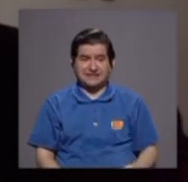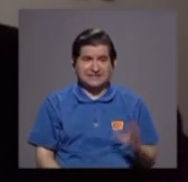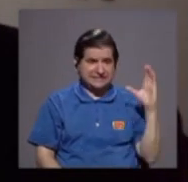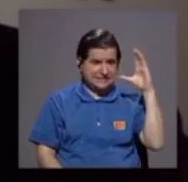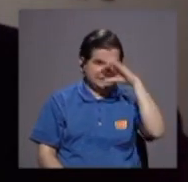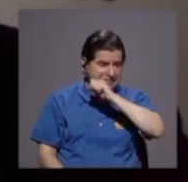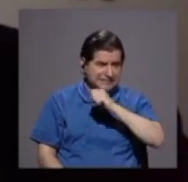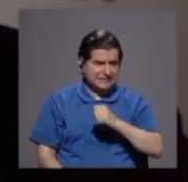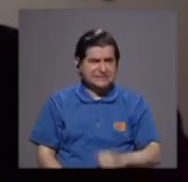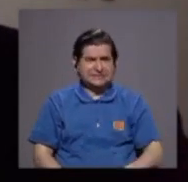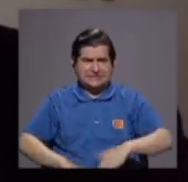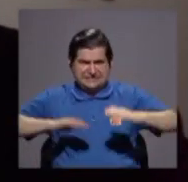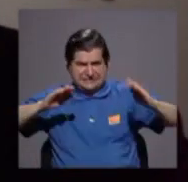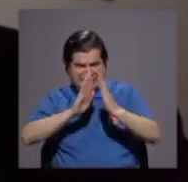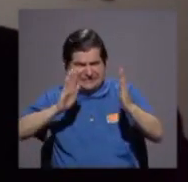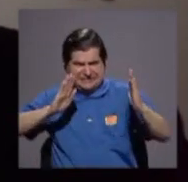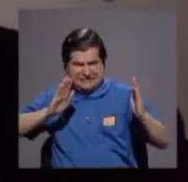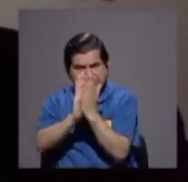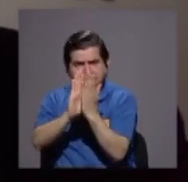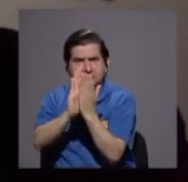una gran confrontación,